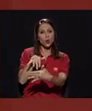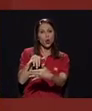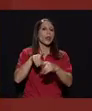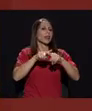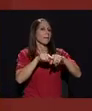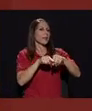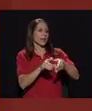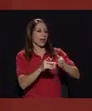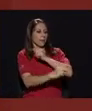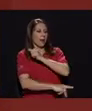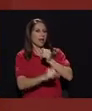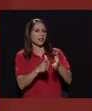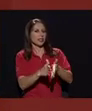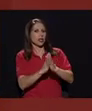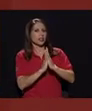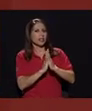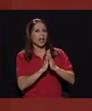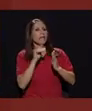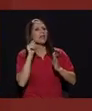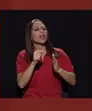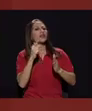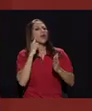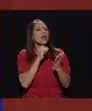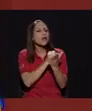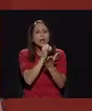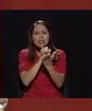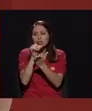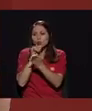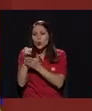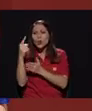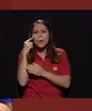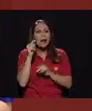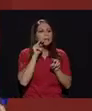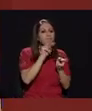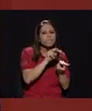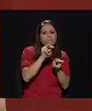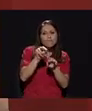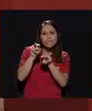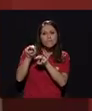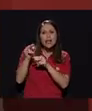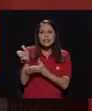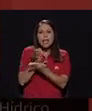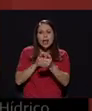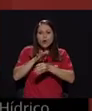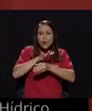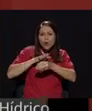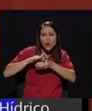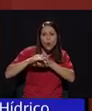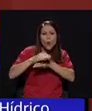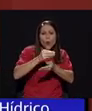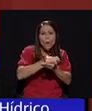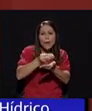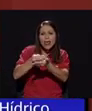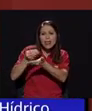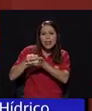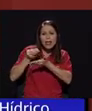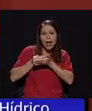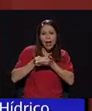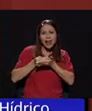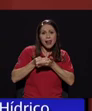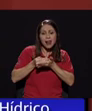país, para determinar si algún humedal de los muchos que tenemos, por ejemplo, en este país,